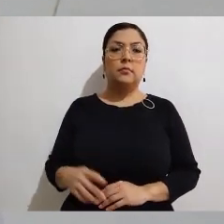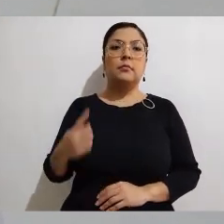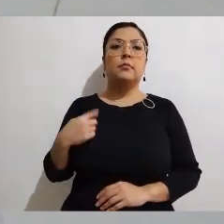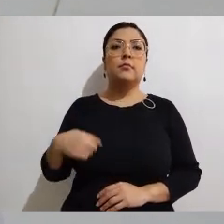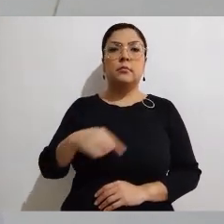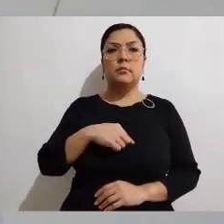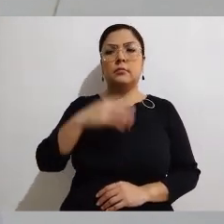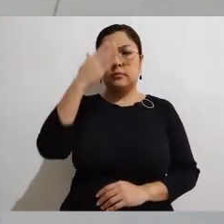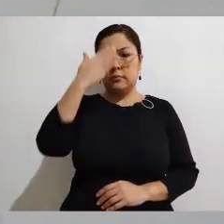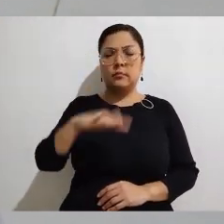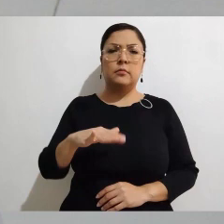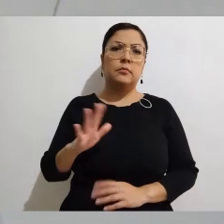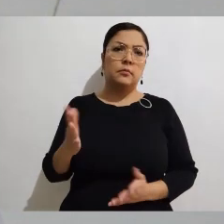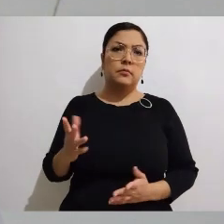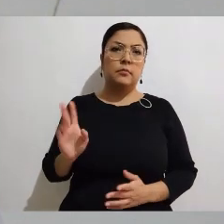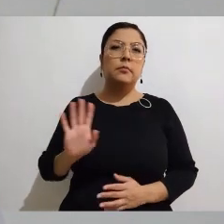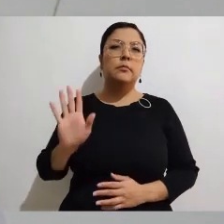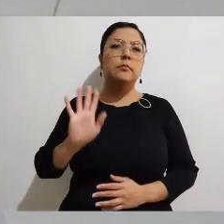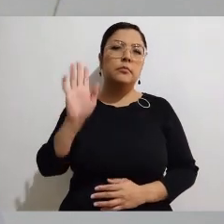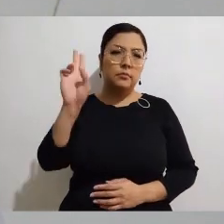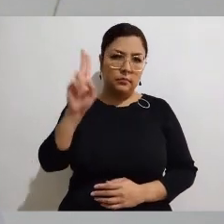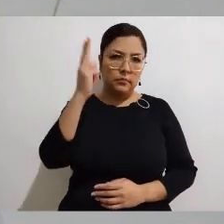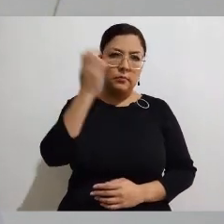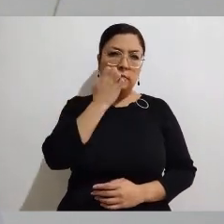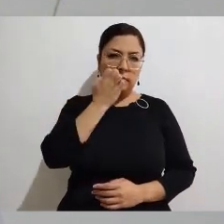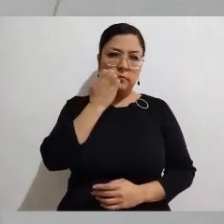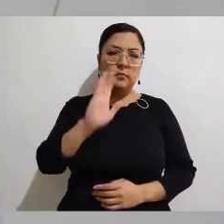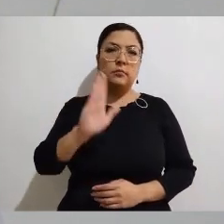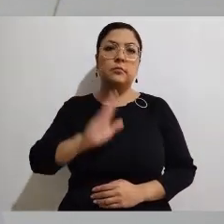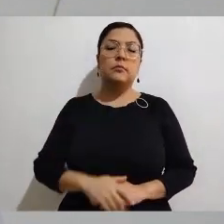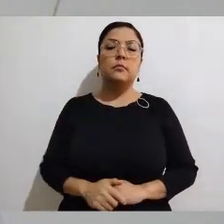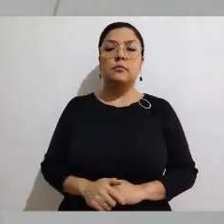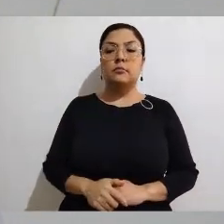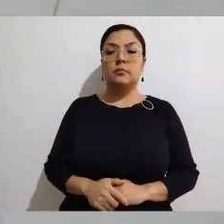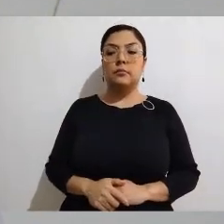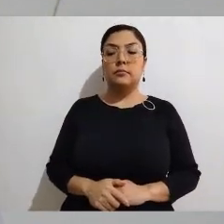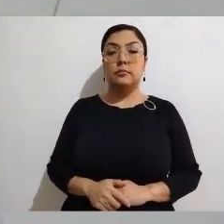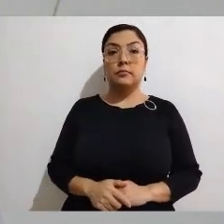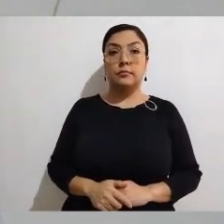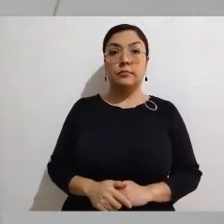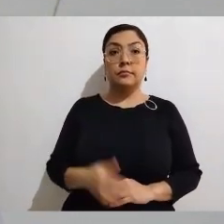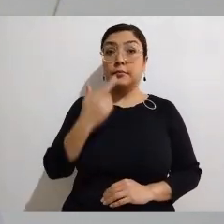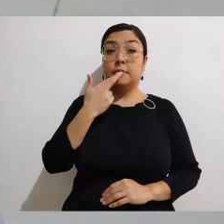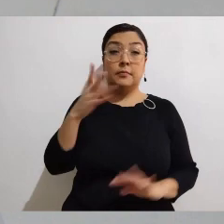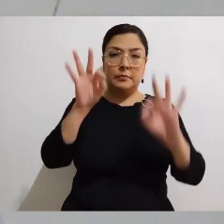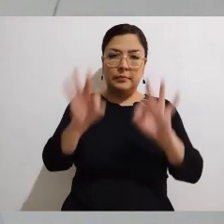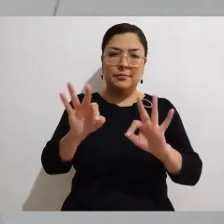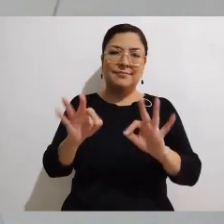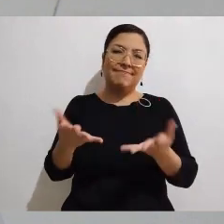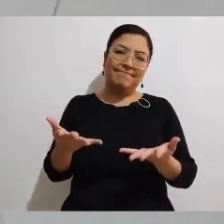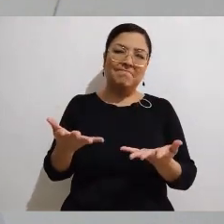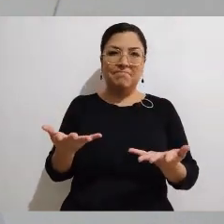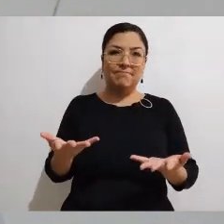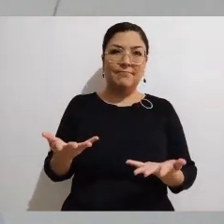diría que uno de los mejores, pero para no decir el mejor, digamos, uno de los mejores sistemas de ingreso, de permanencia que hay